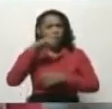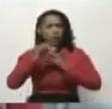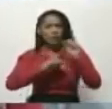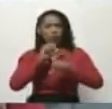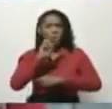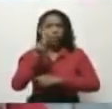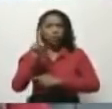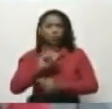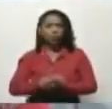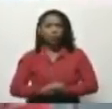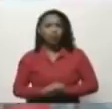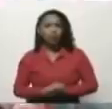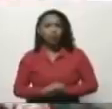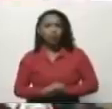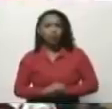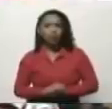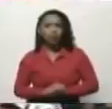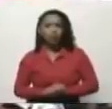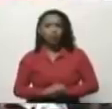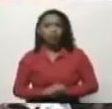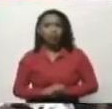XXI.